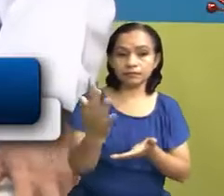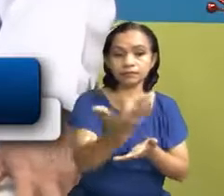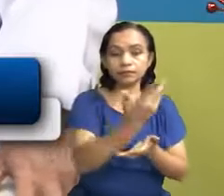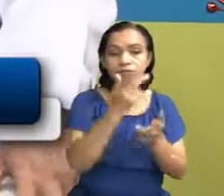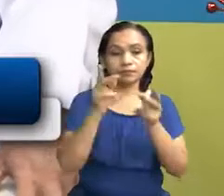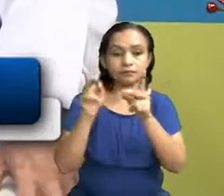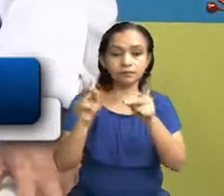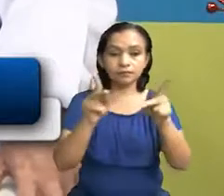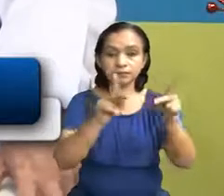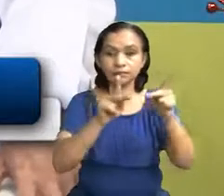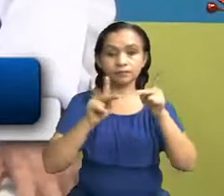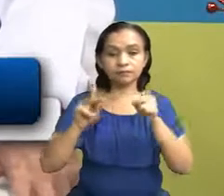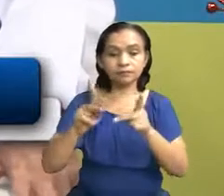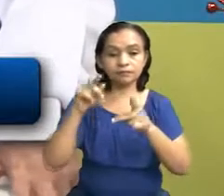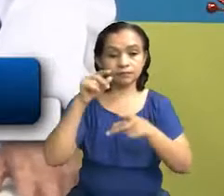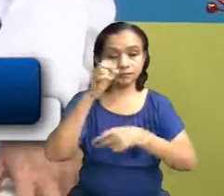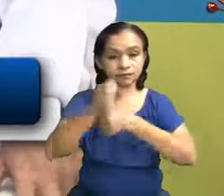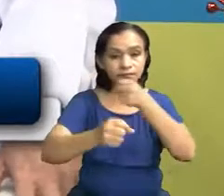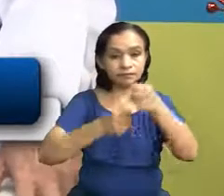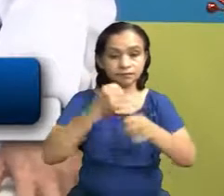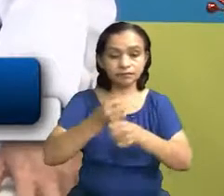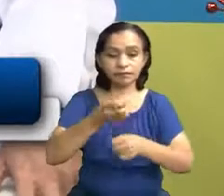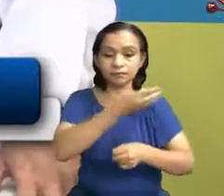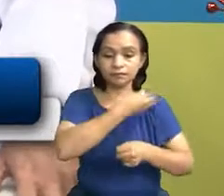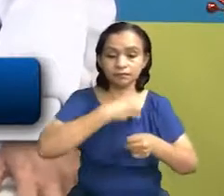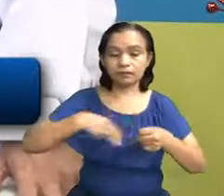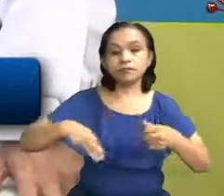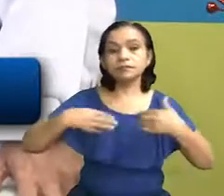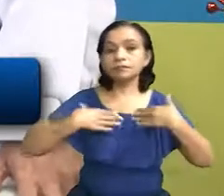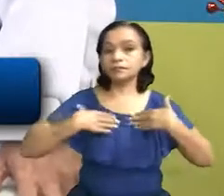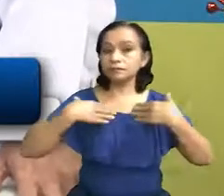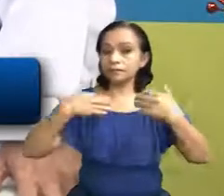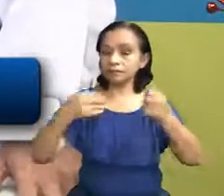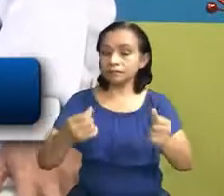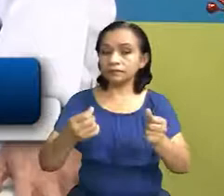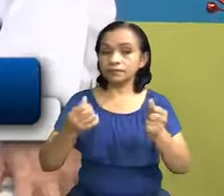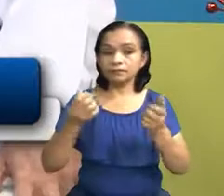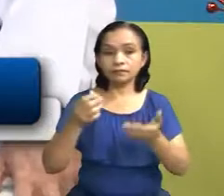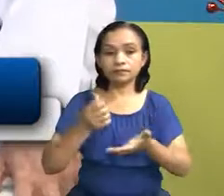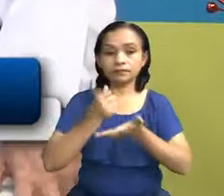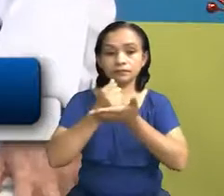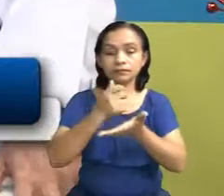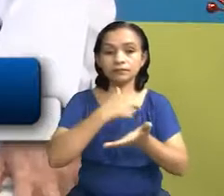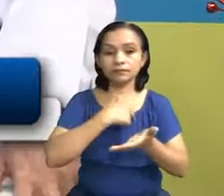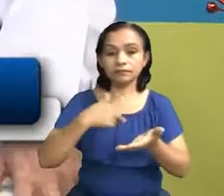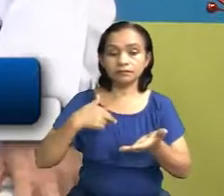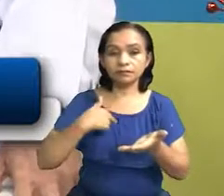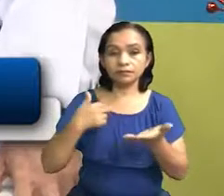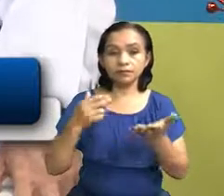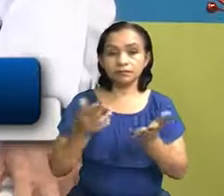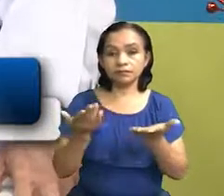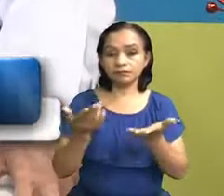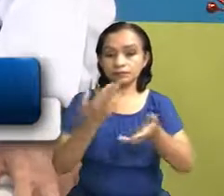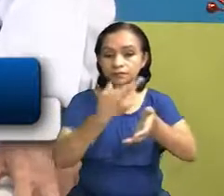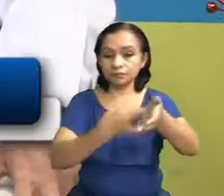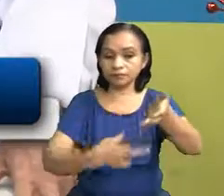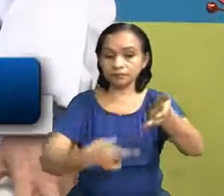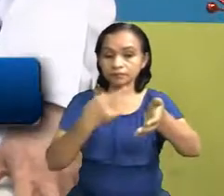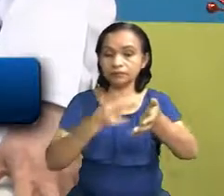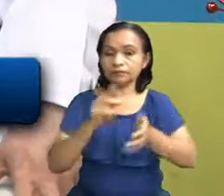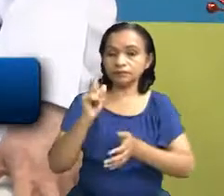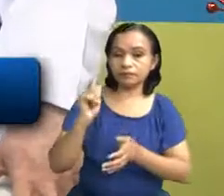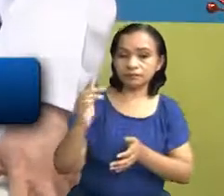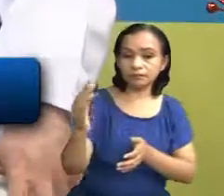¿verdad? Este año el Ministerio de Salud está garantizando el suministro adecuado de componentes sanguíneos a todas las unidades de